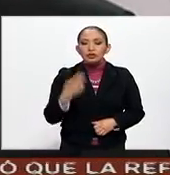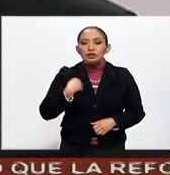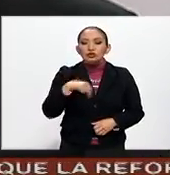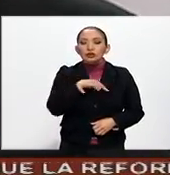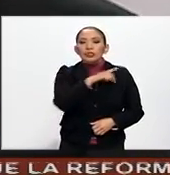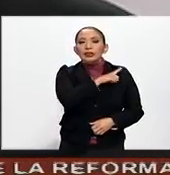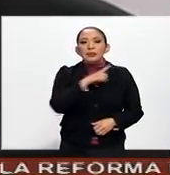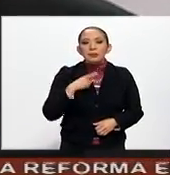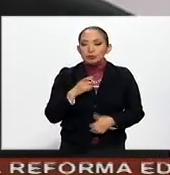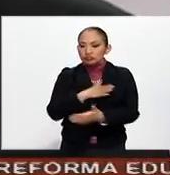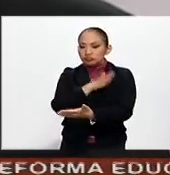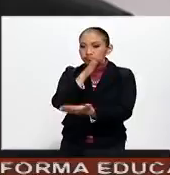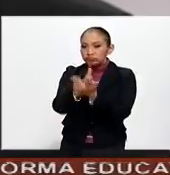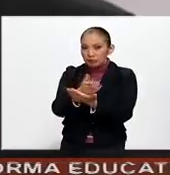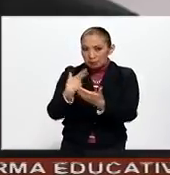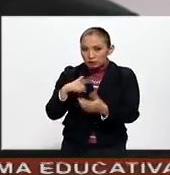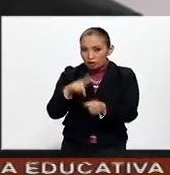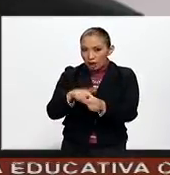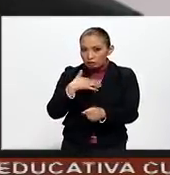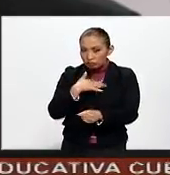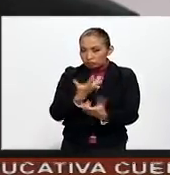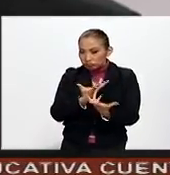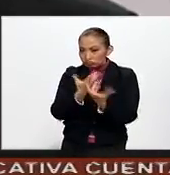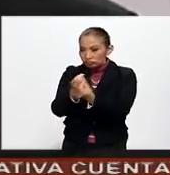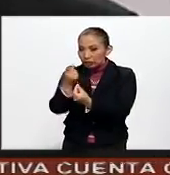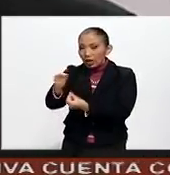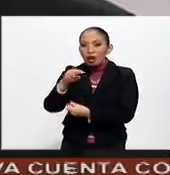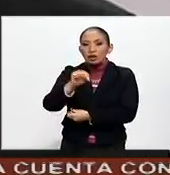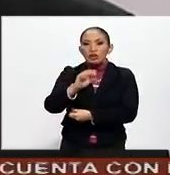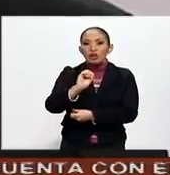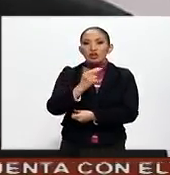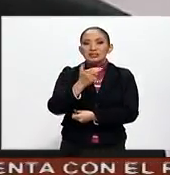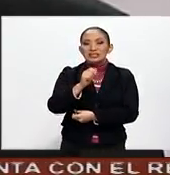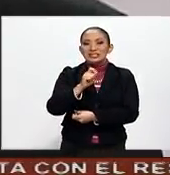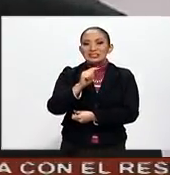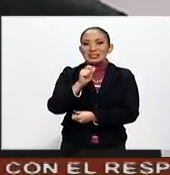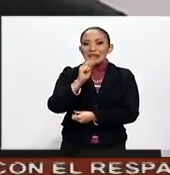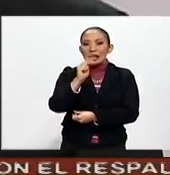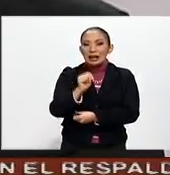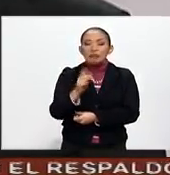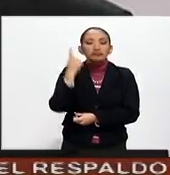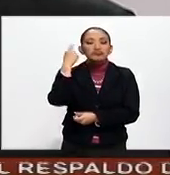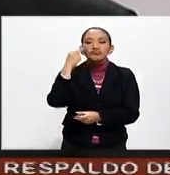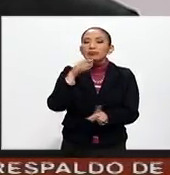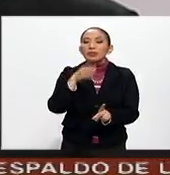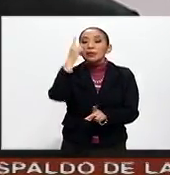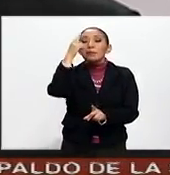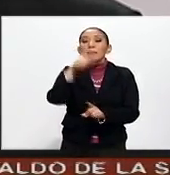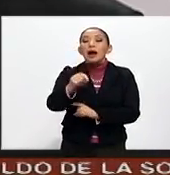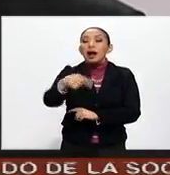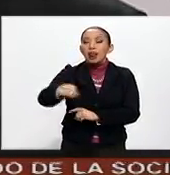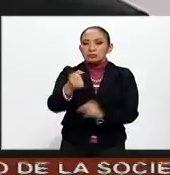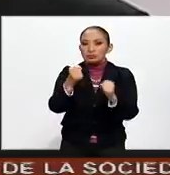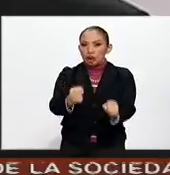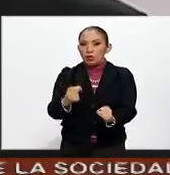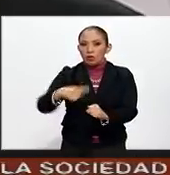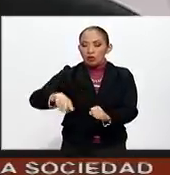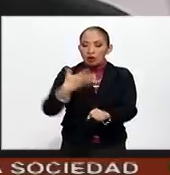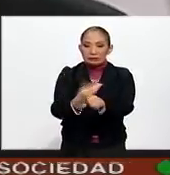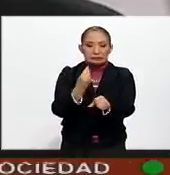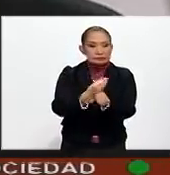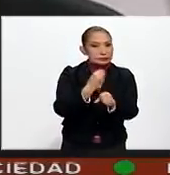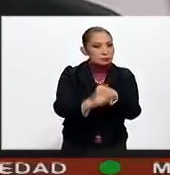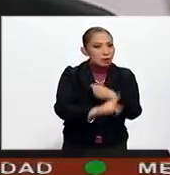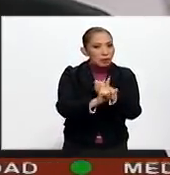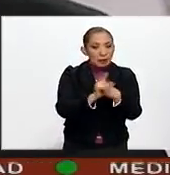Habremos de acudir personalmente a Nochistlán. El objetivo es garantizar la reparación